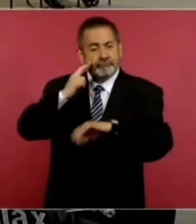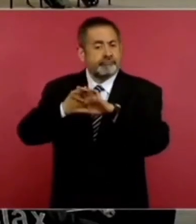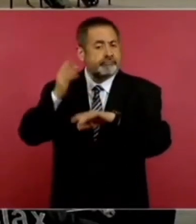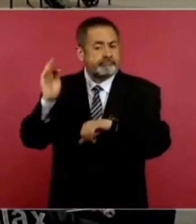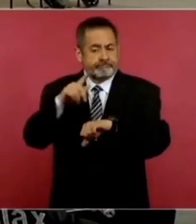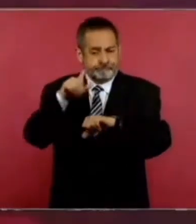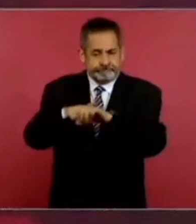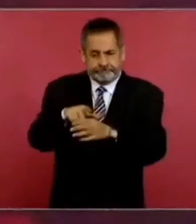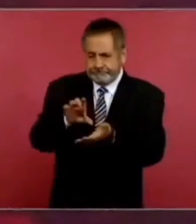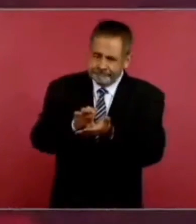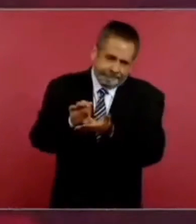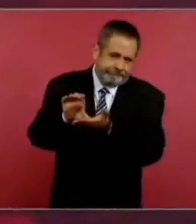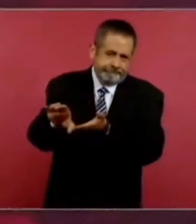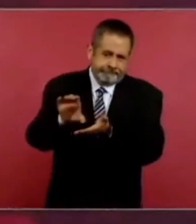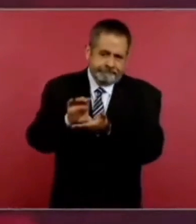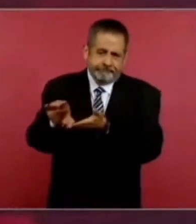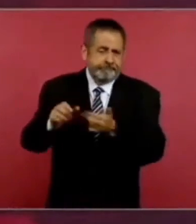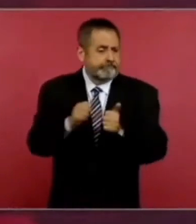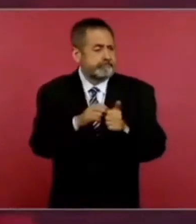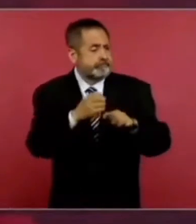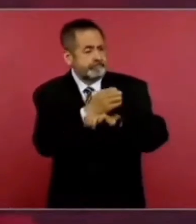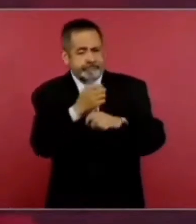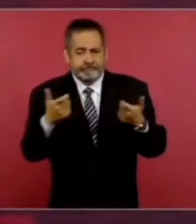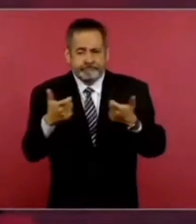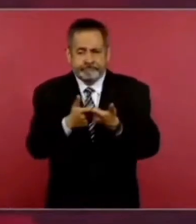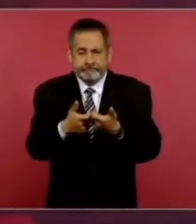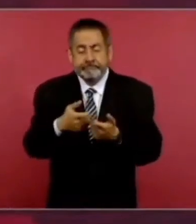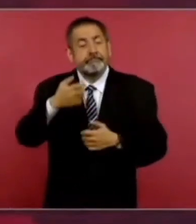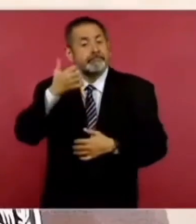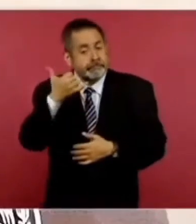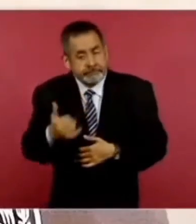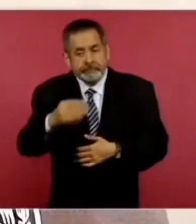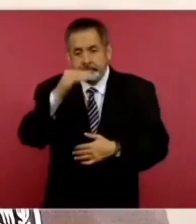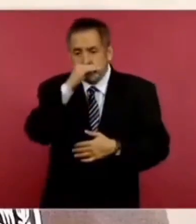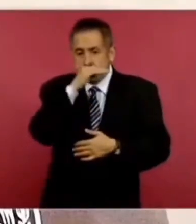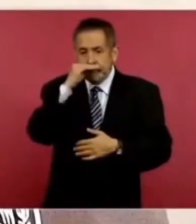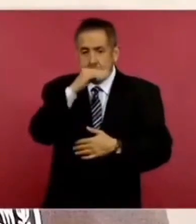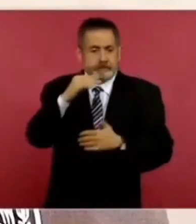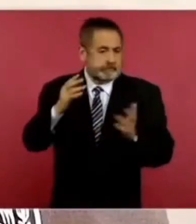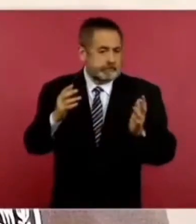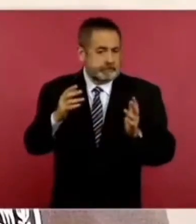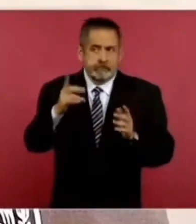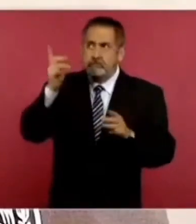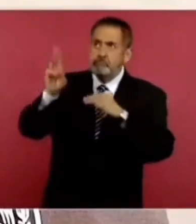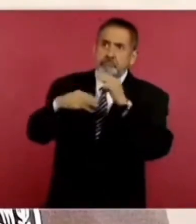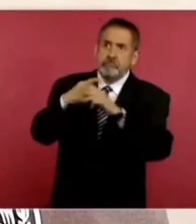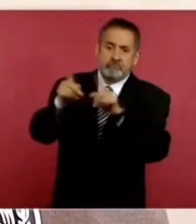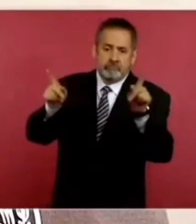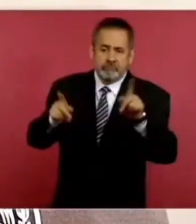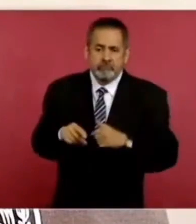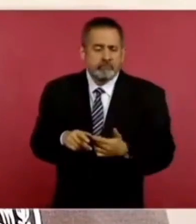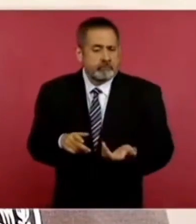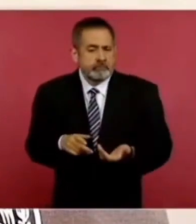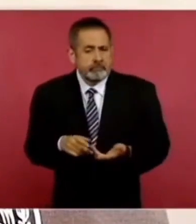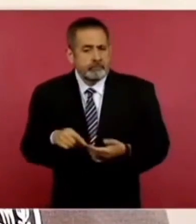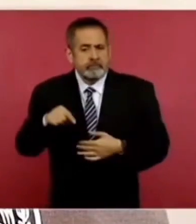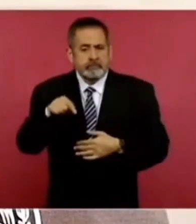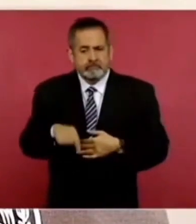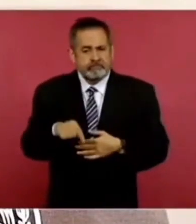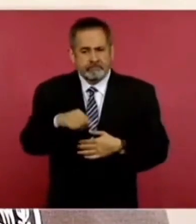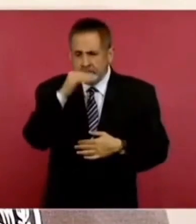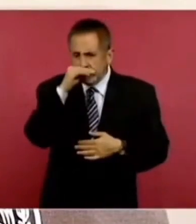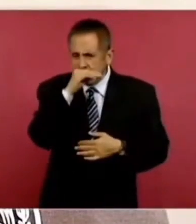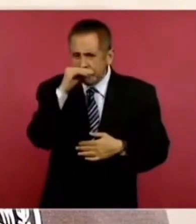propia federación y de los estados, y gratuito, que esa es la gran diferencia frente al mundo. Aquí no hay, como en el Seguro Popular,